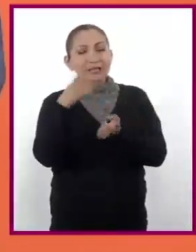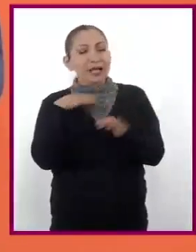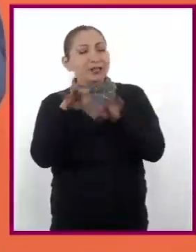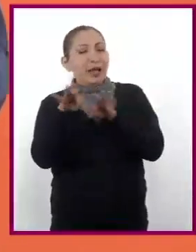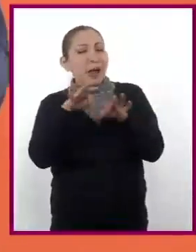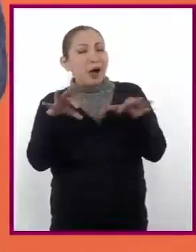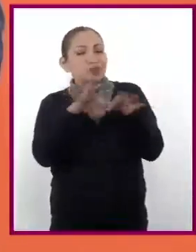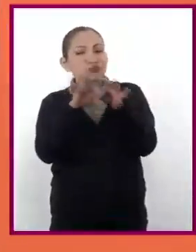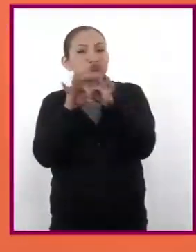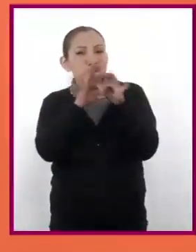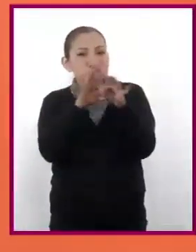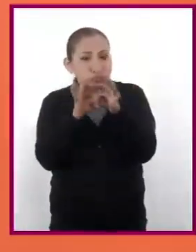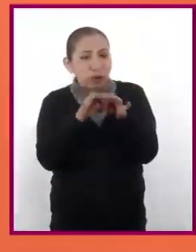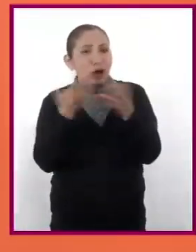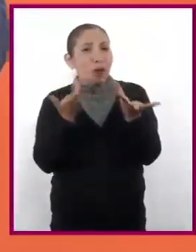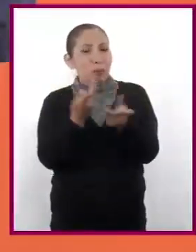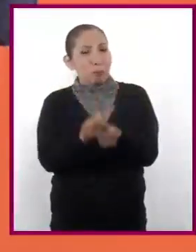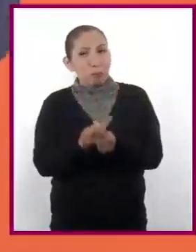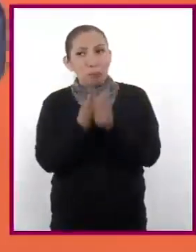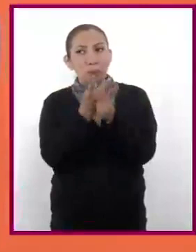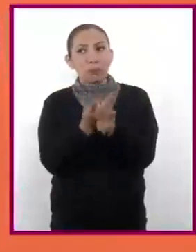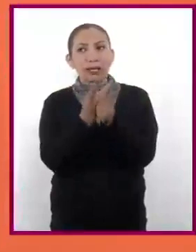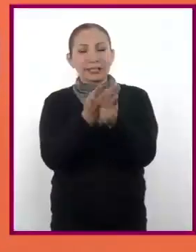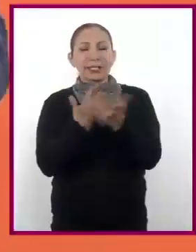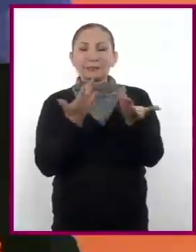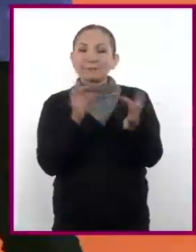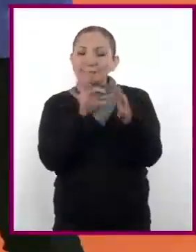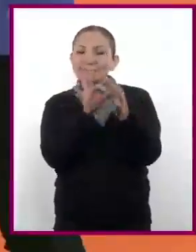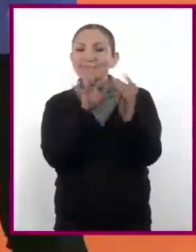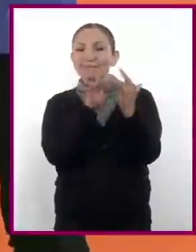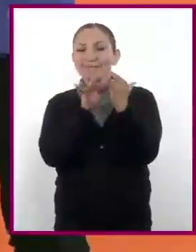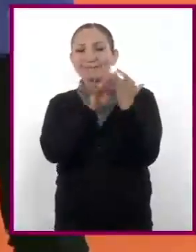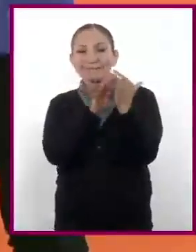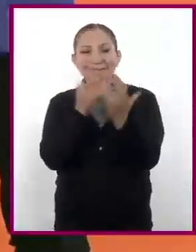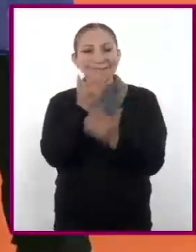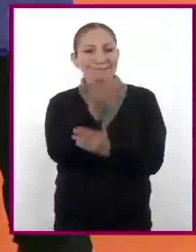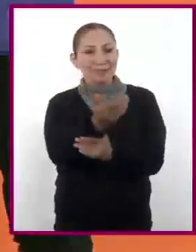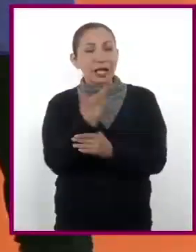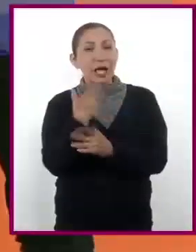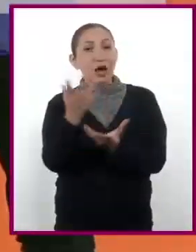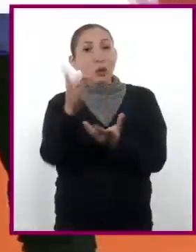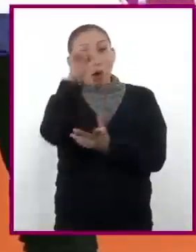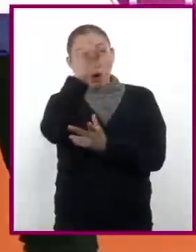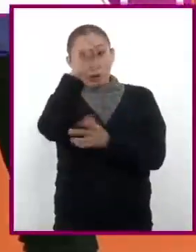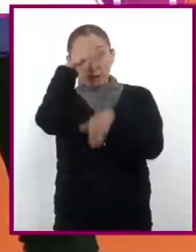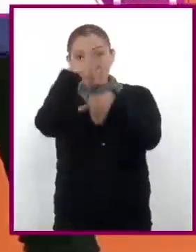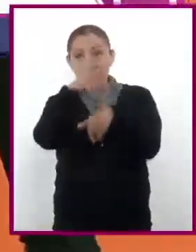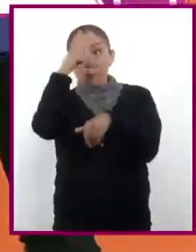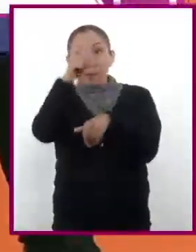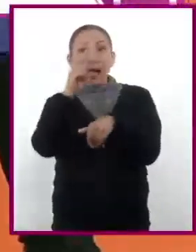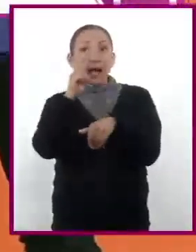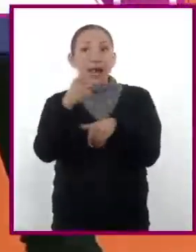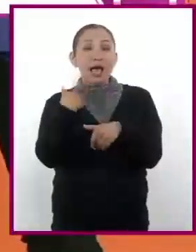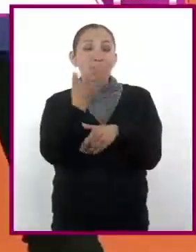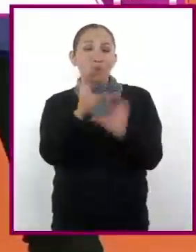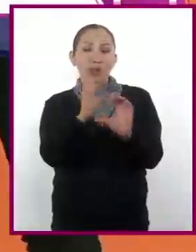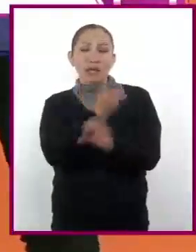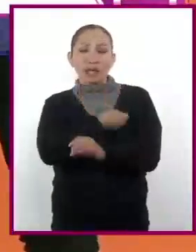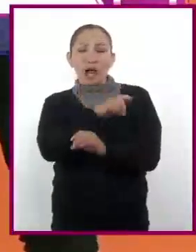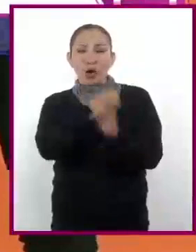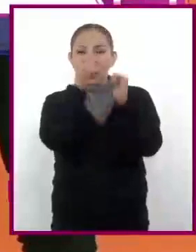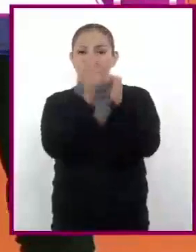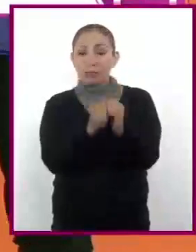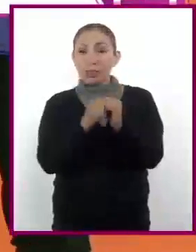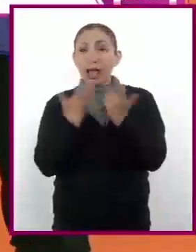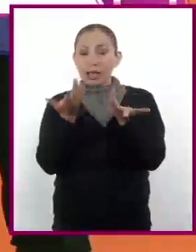trabajo colaborativo, con paciencia y empatía. Sigan las recomendaciones para cuidar su salud y permanezcan